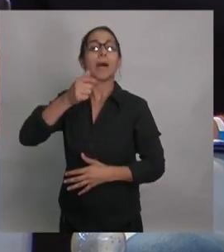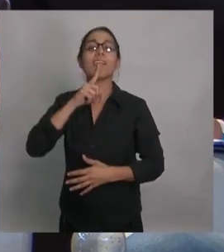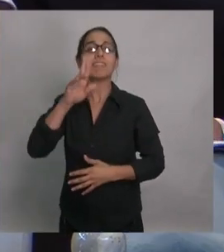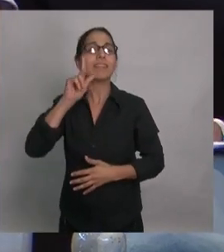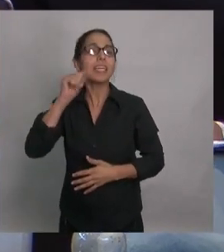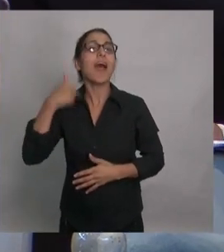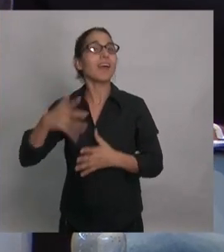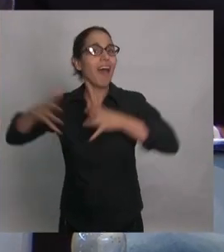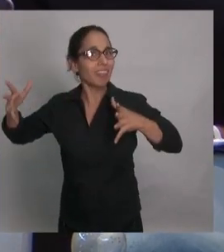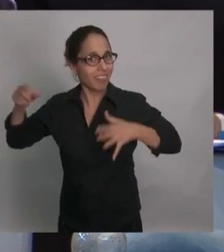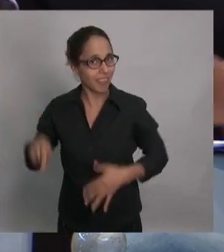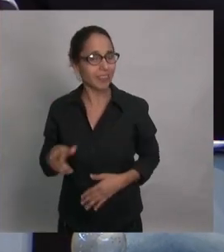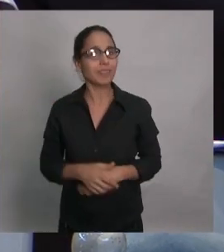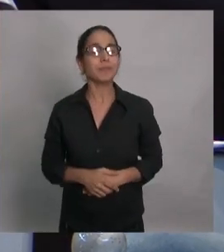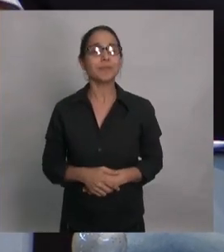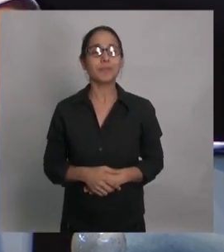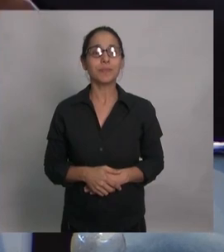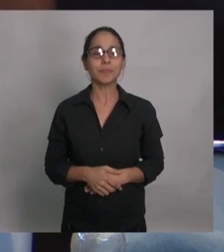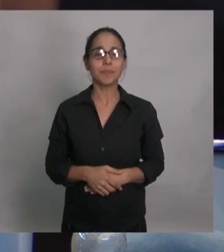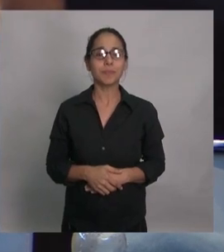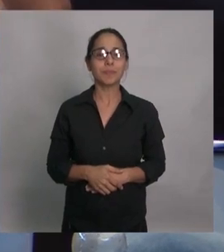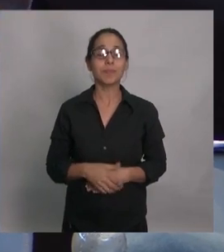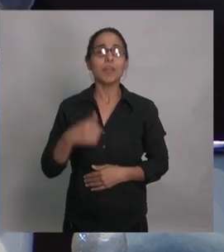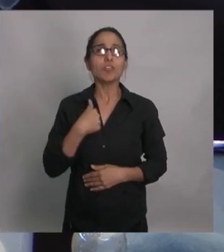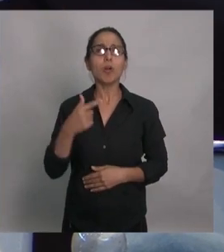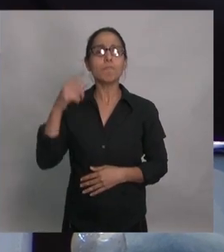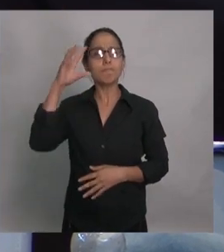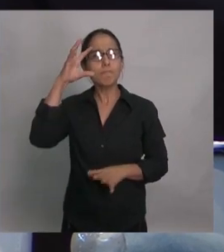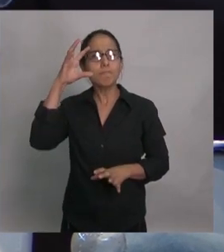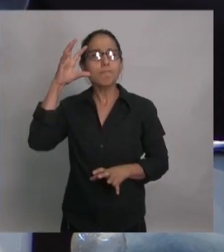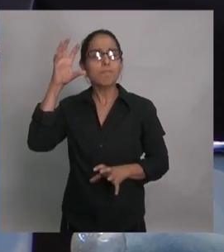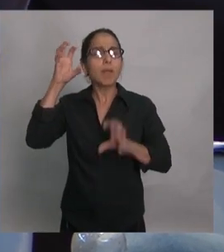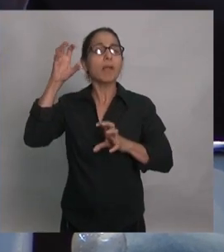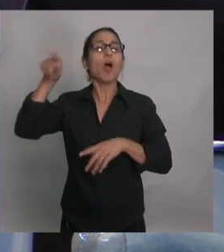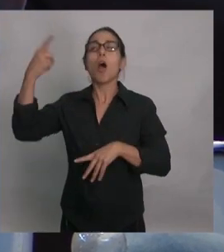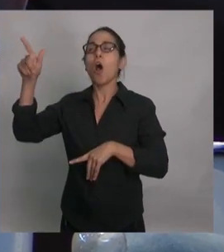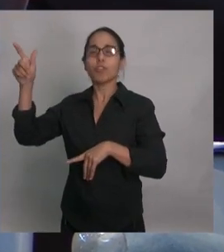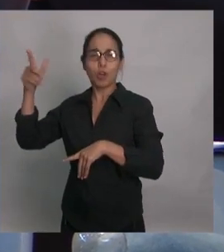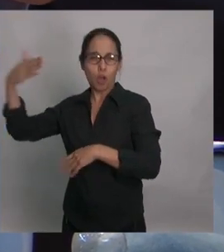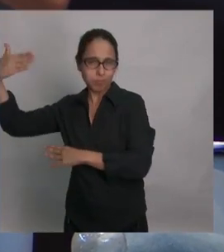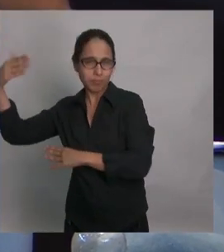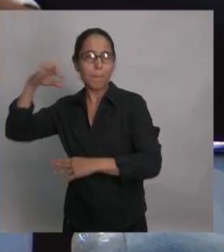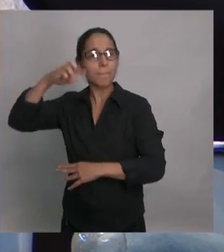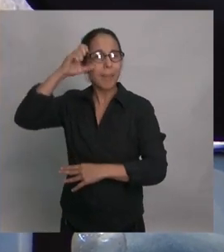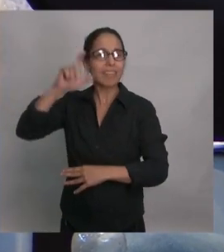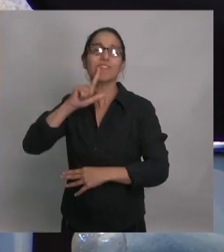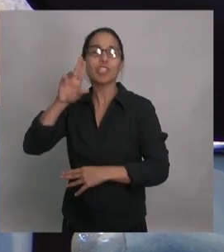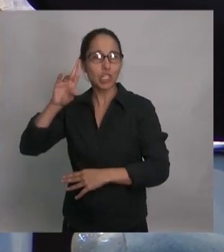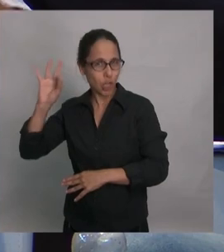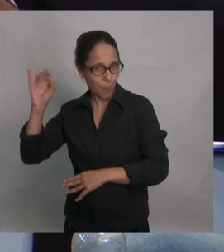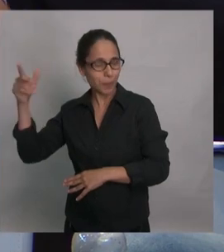Quiero rescatar que me viene a la mente que Petro fue tal vez